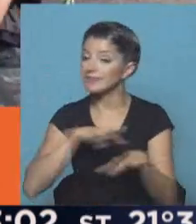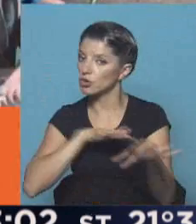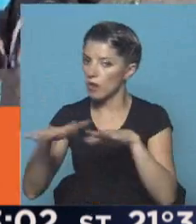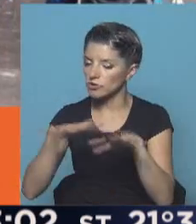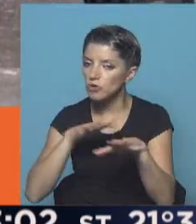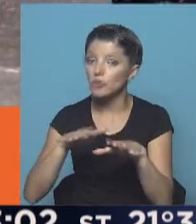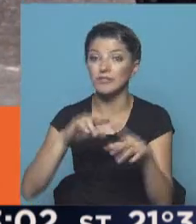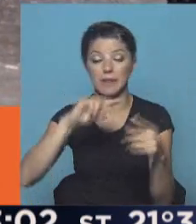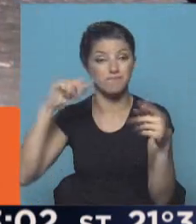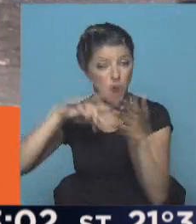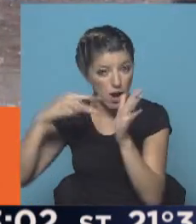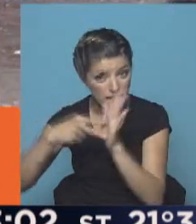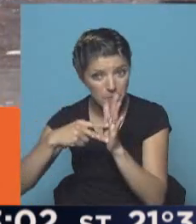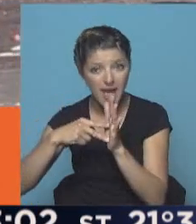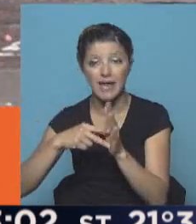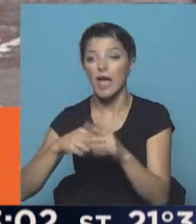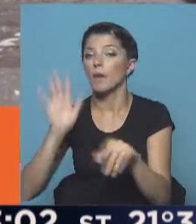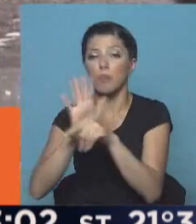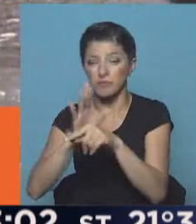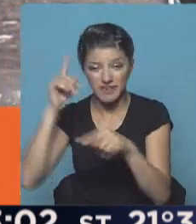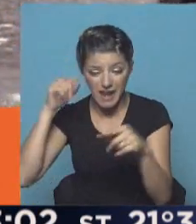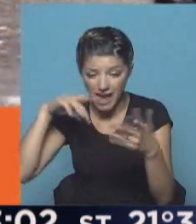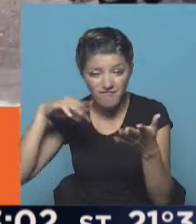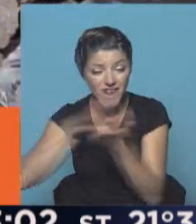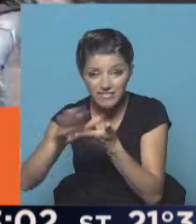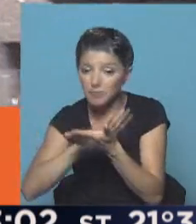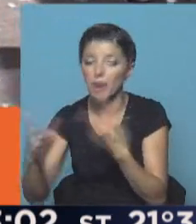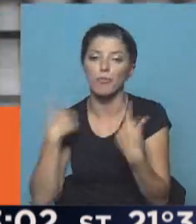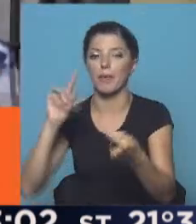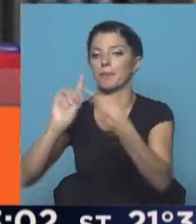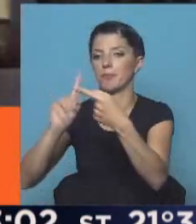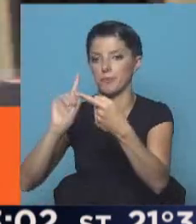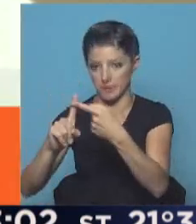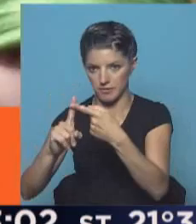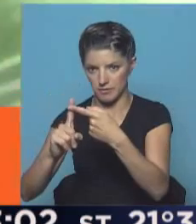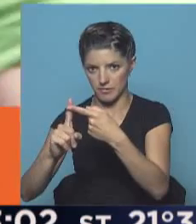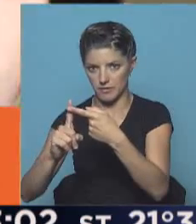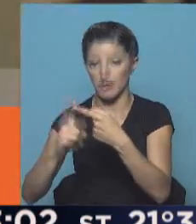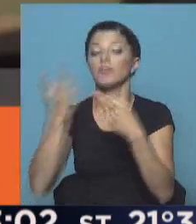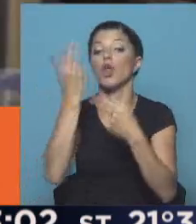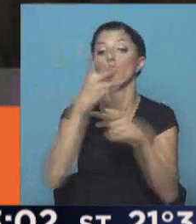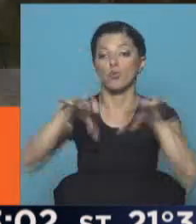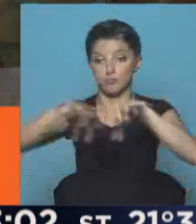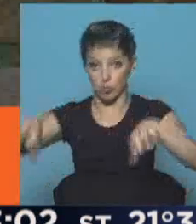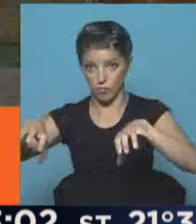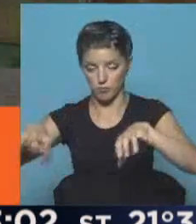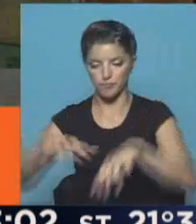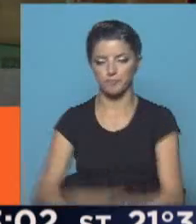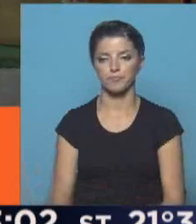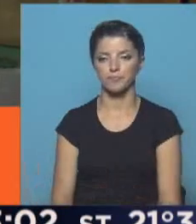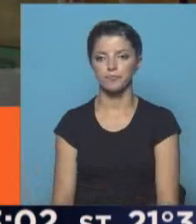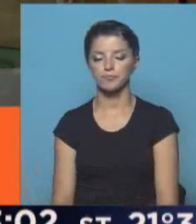el conflicto parece ser el eje de la forma de relacionarse de las dos partes en que está dividida el país, ¿no?